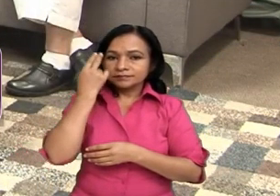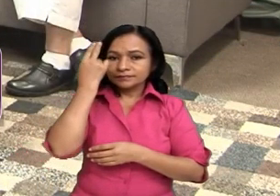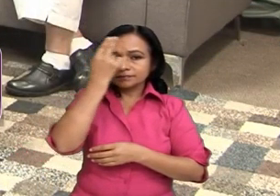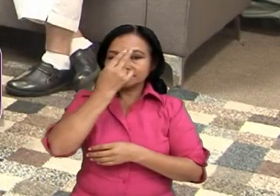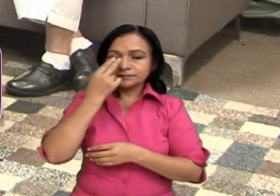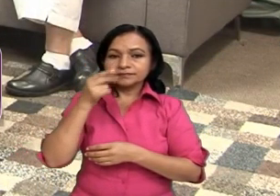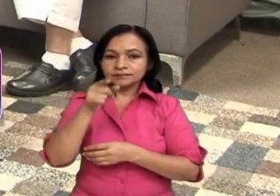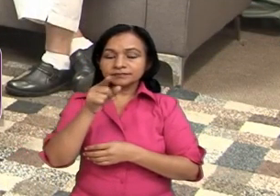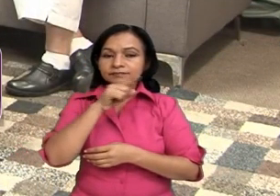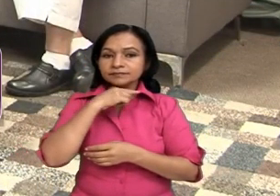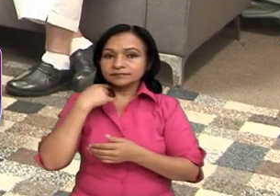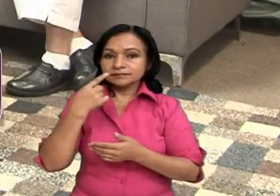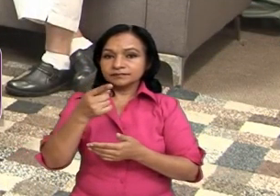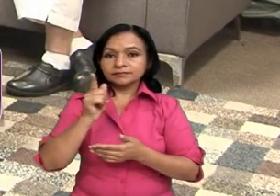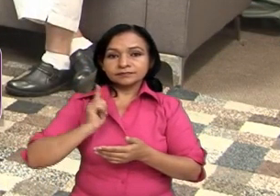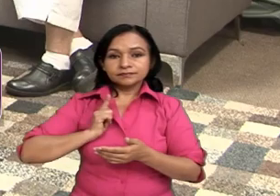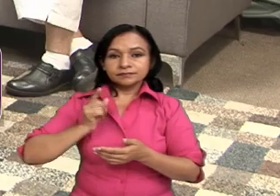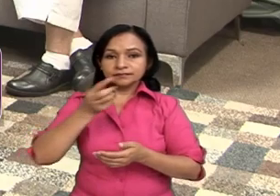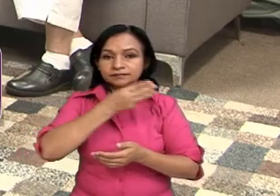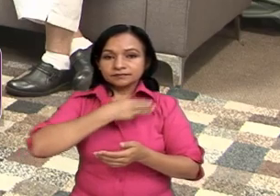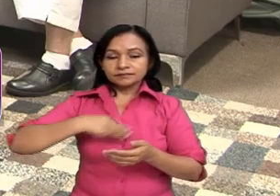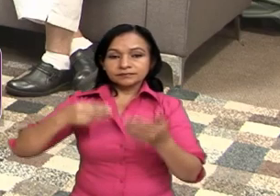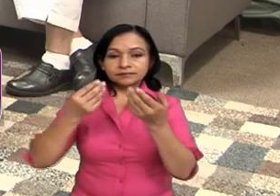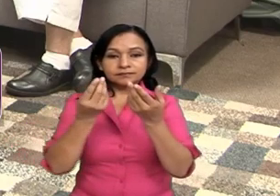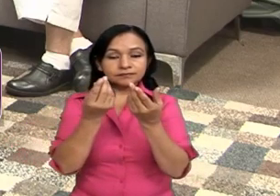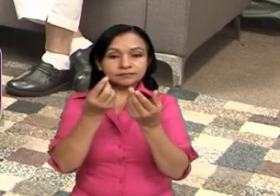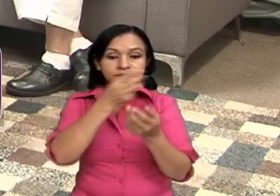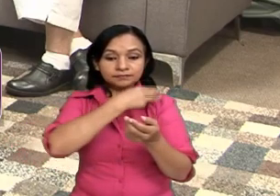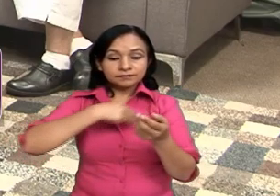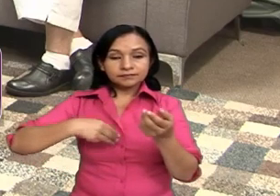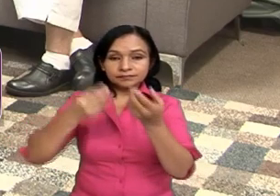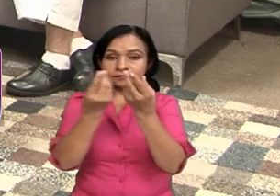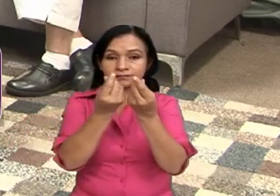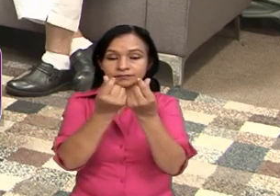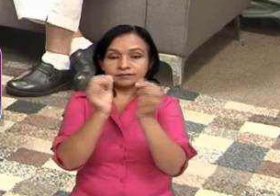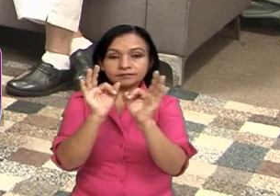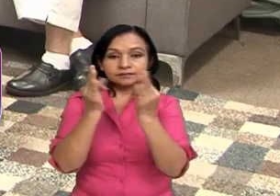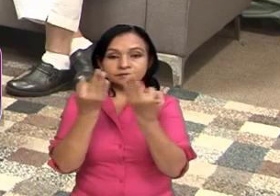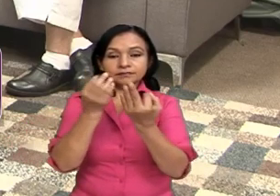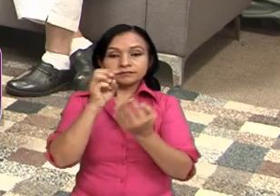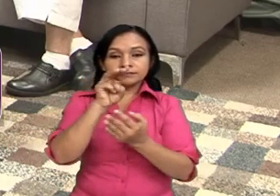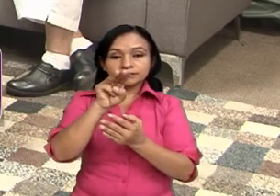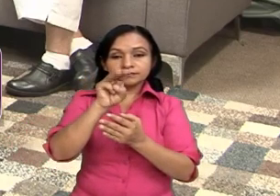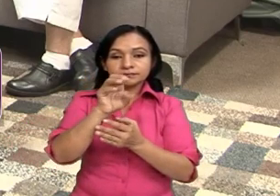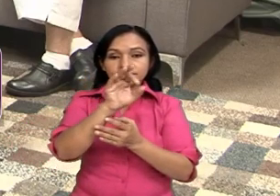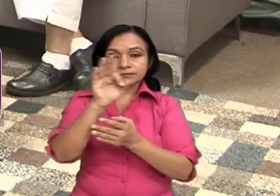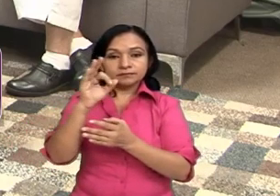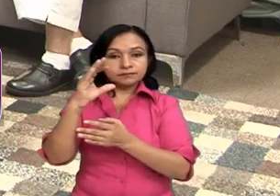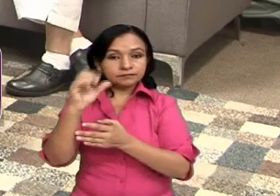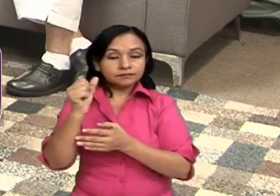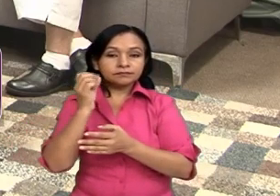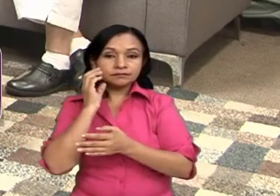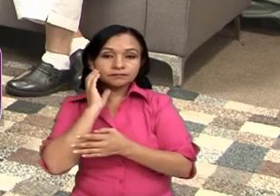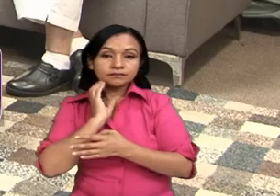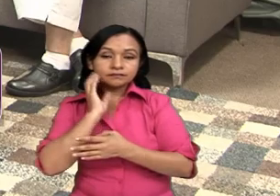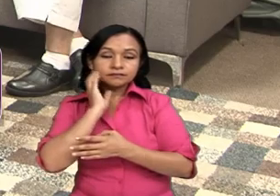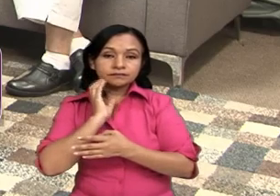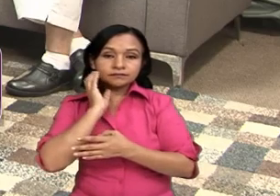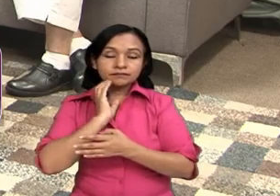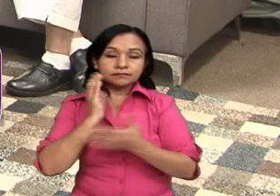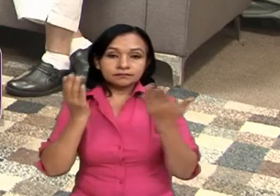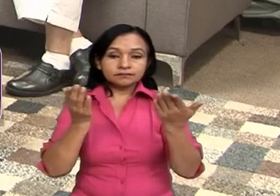esa realidad, porque también tiene ya el Ministerio de la Economía Familiar mucho trabajo andado en ese sentido, es decir, sí, y una experiencia también, una